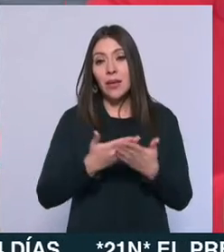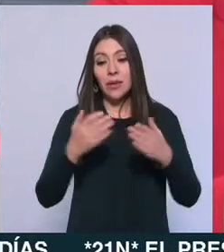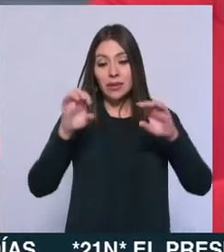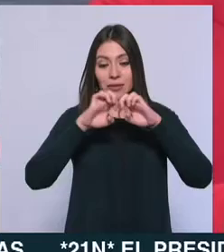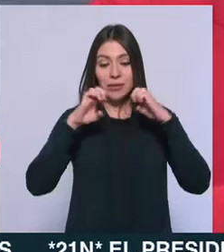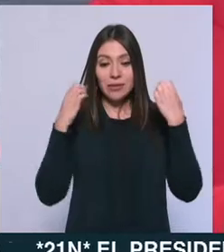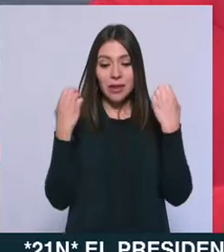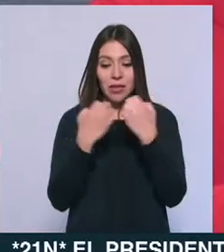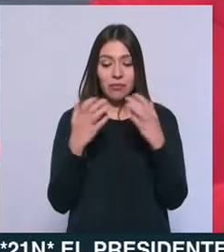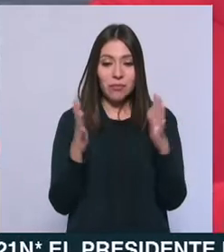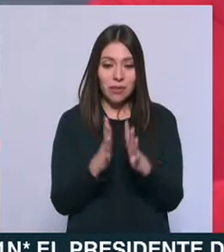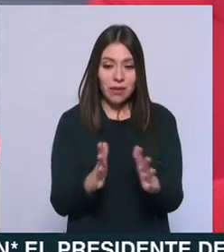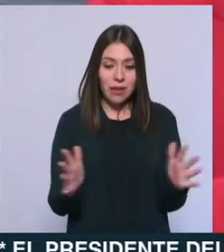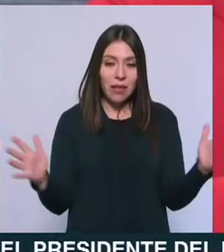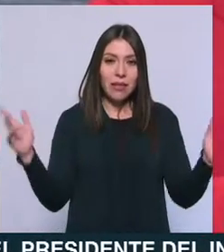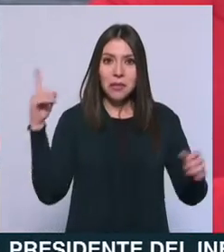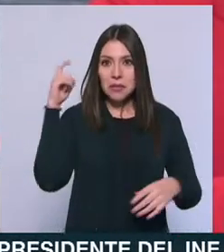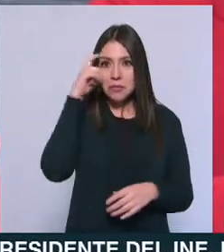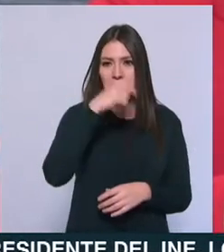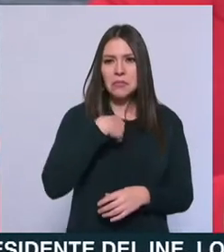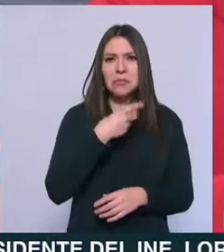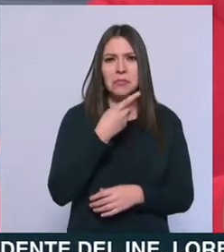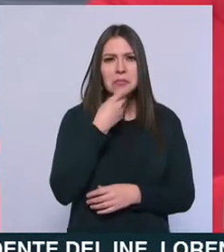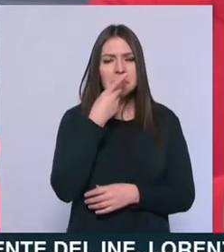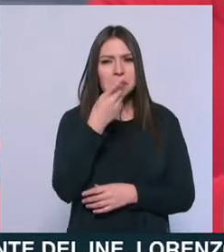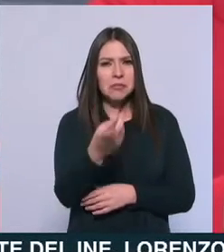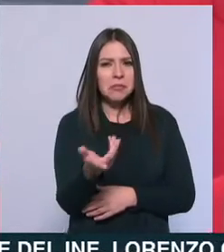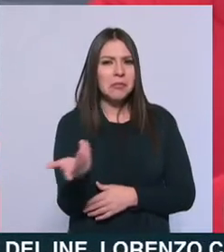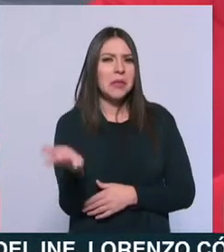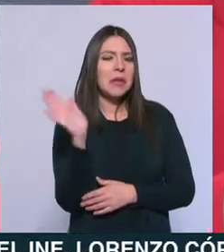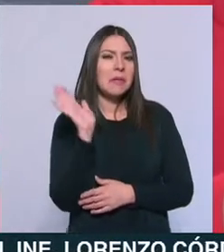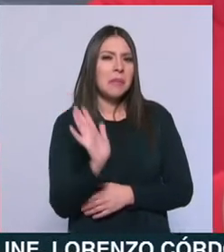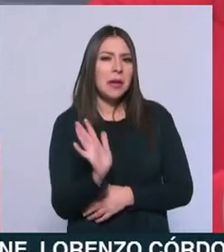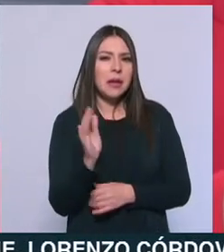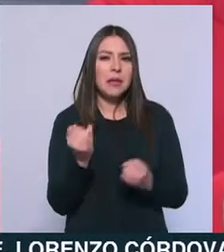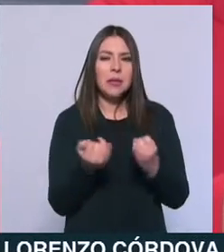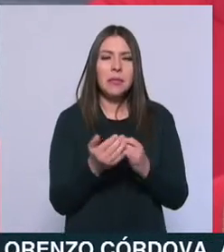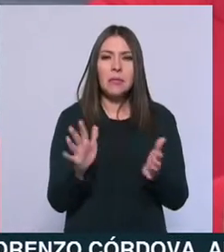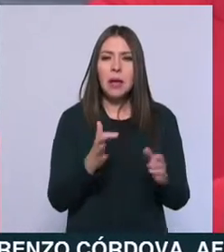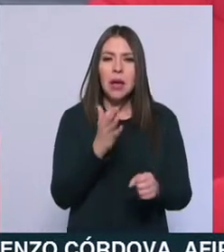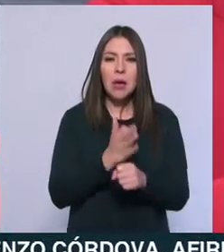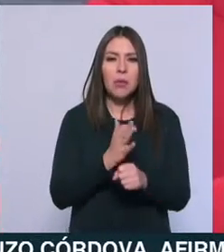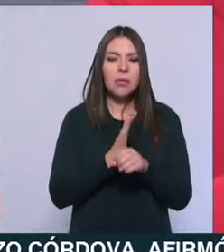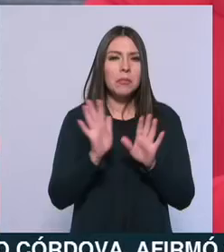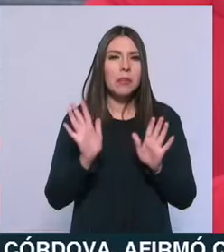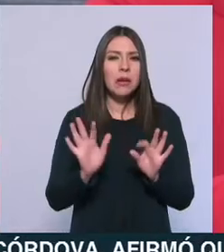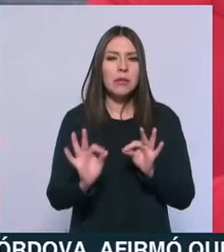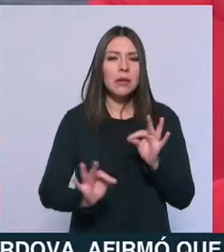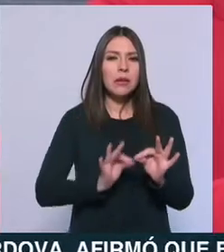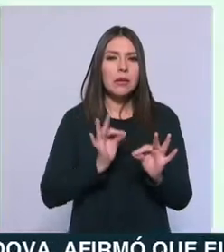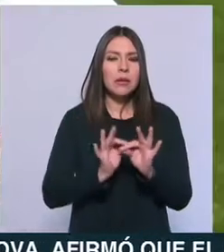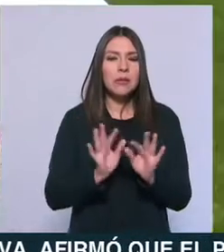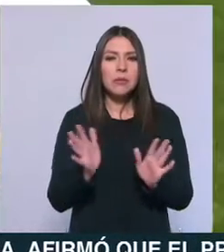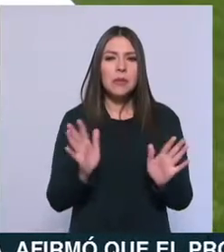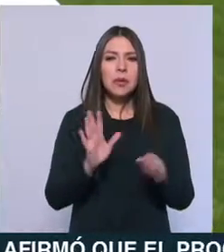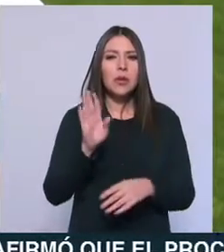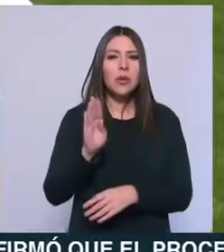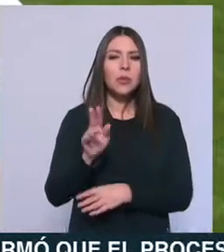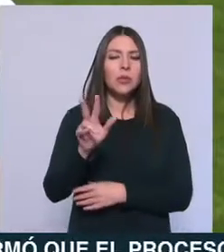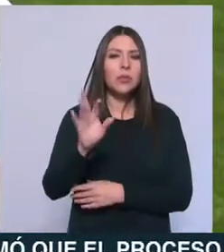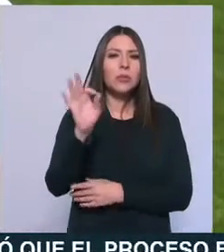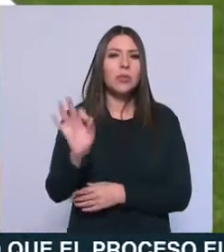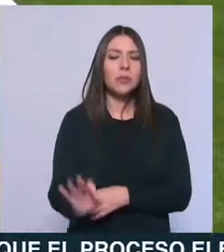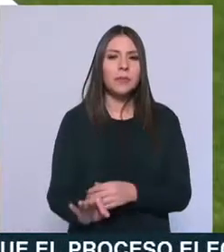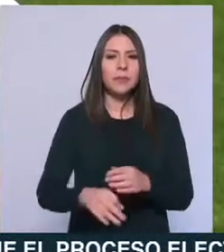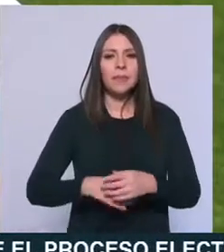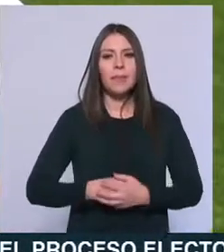estadio que podría decir yo que está prácticamente al 98% terminado. Bueno, ¿qué es lo que